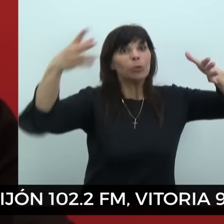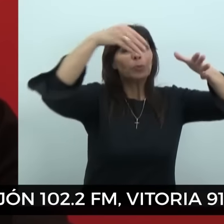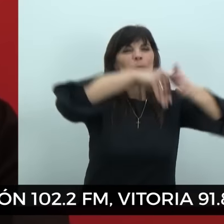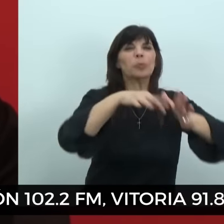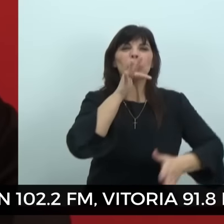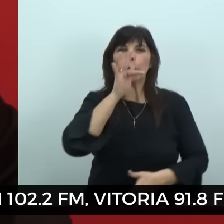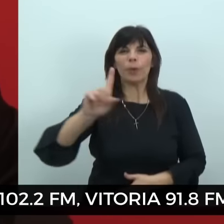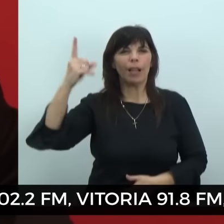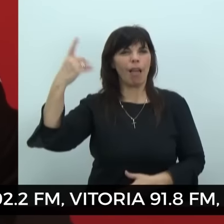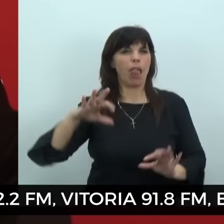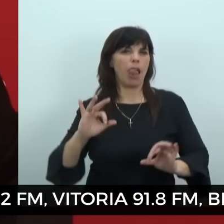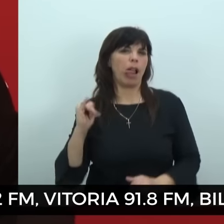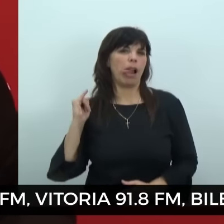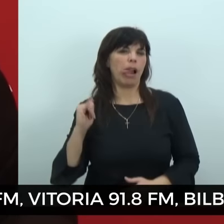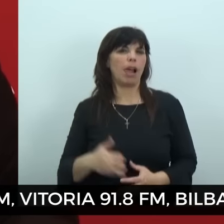seguro.